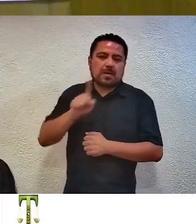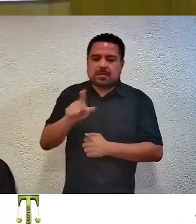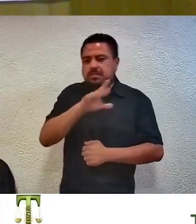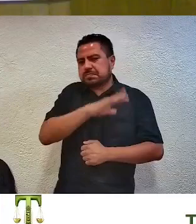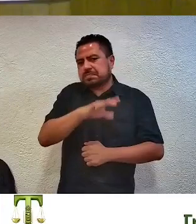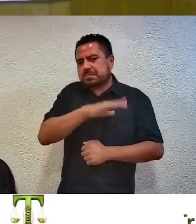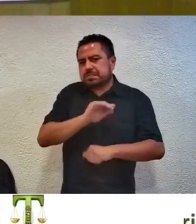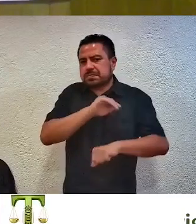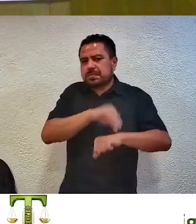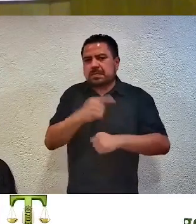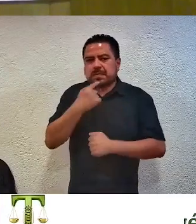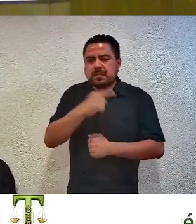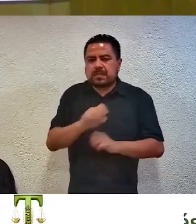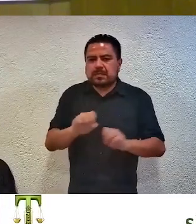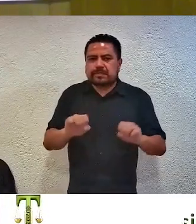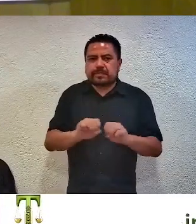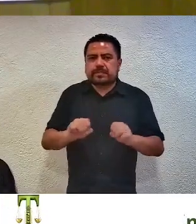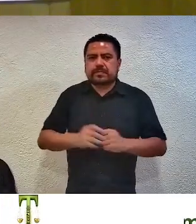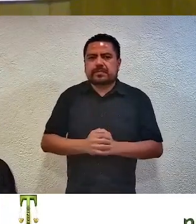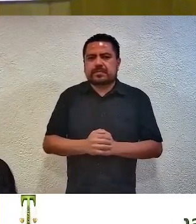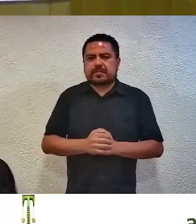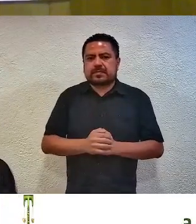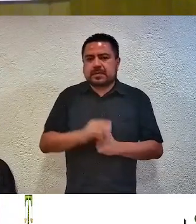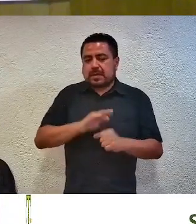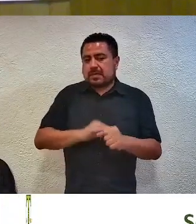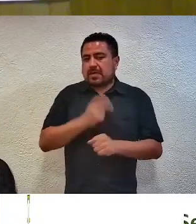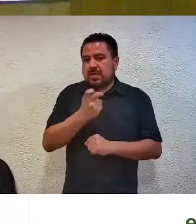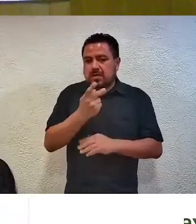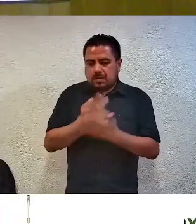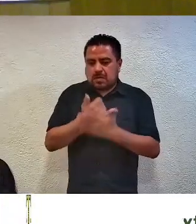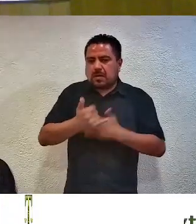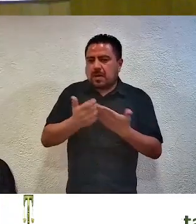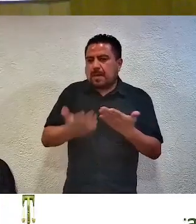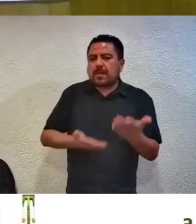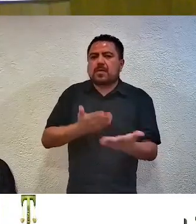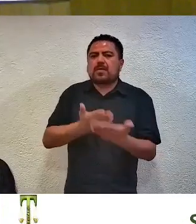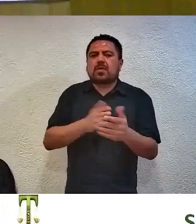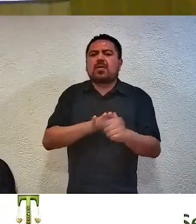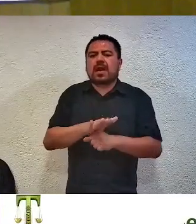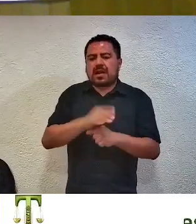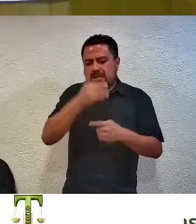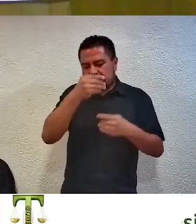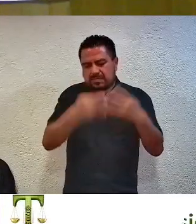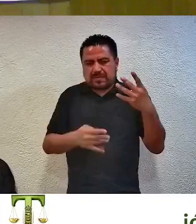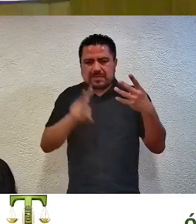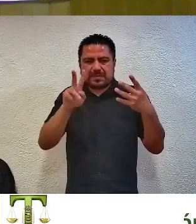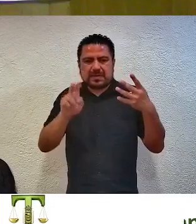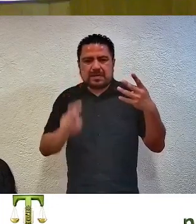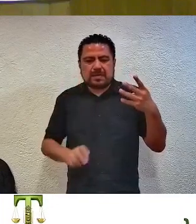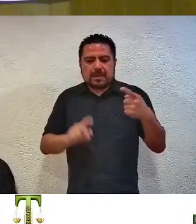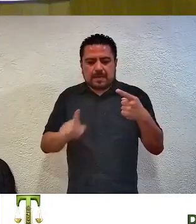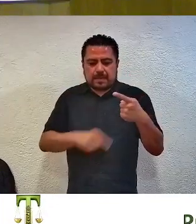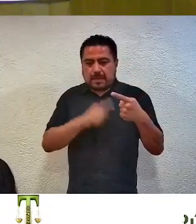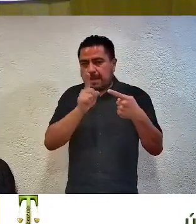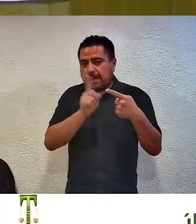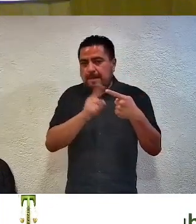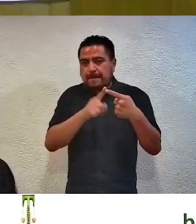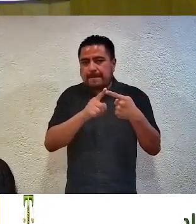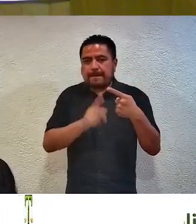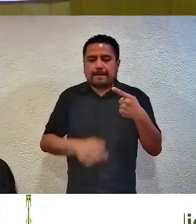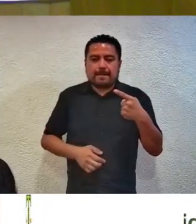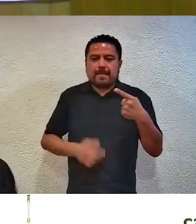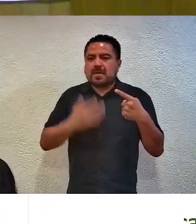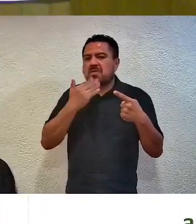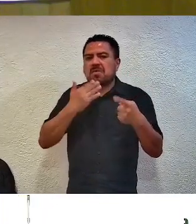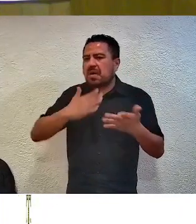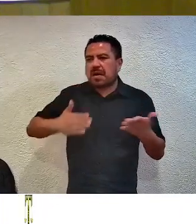su medio impugnativo. Por lo anterior, el proyecto propone los siguientes puntos resolutivos. Primero, se declaran